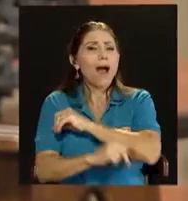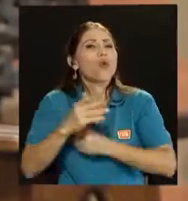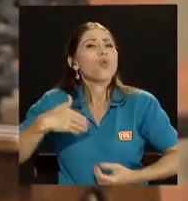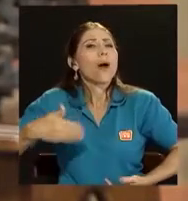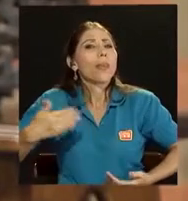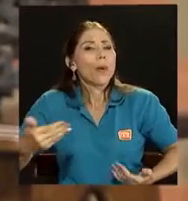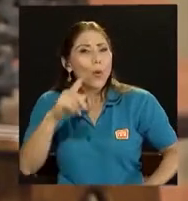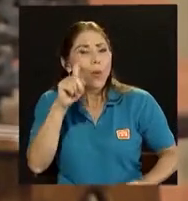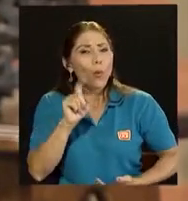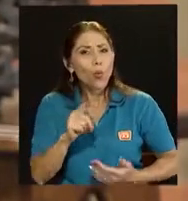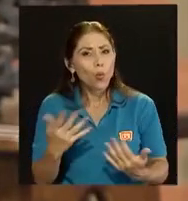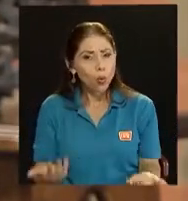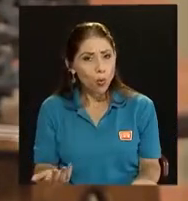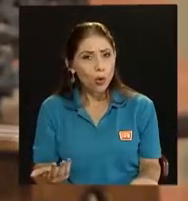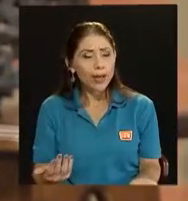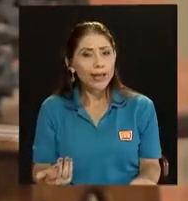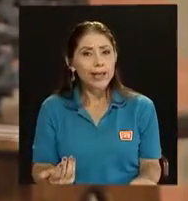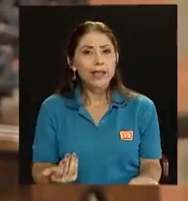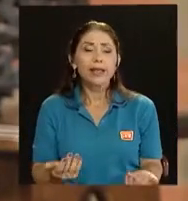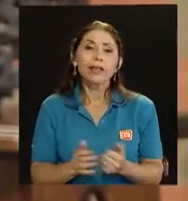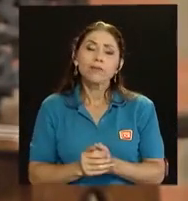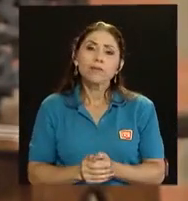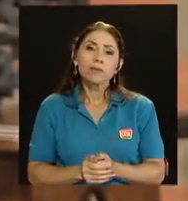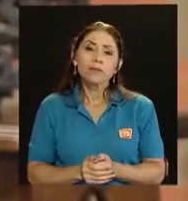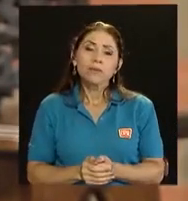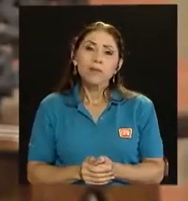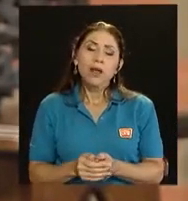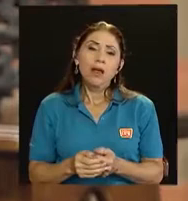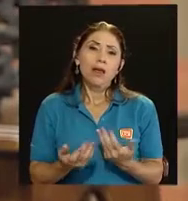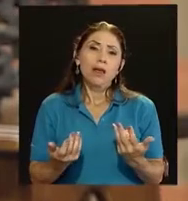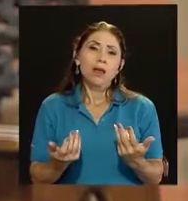¿Qué sería entonces si es que hay